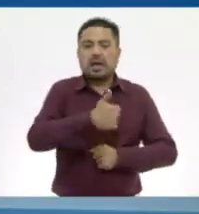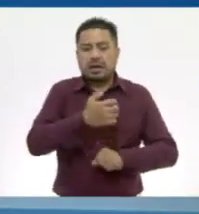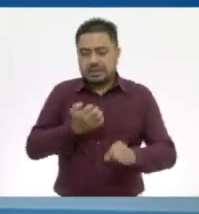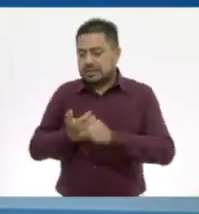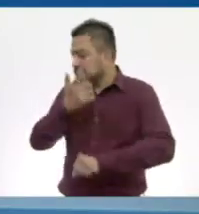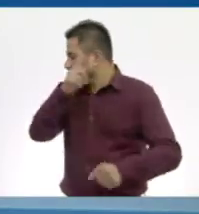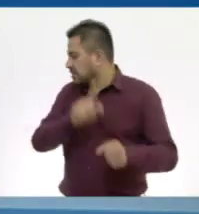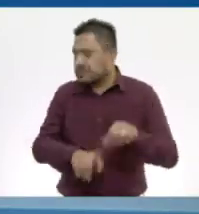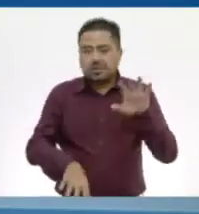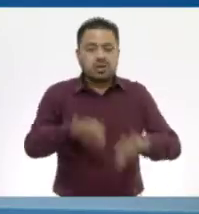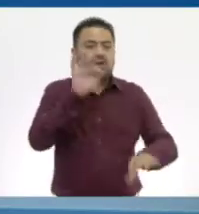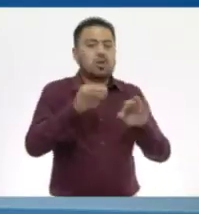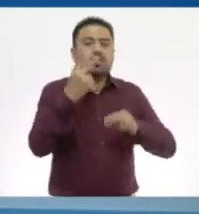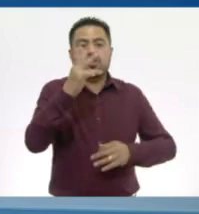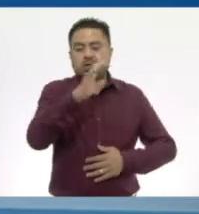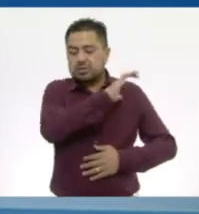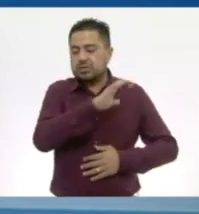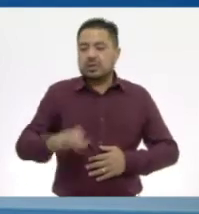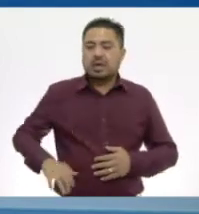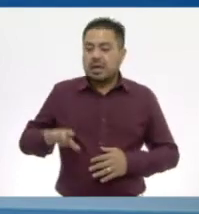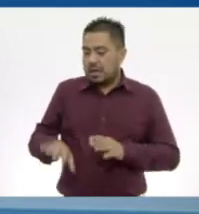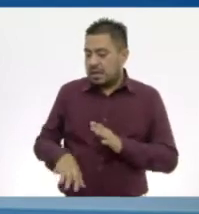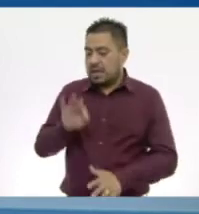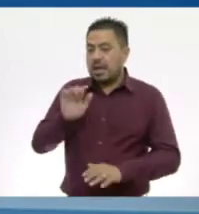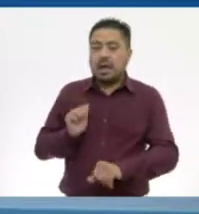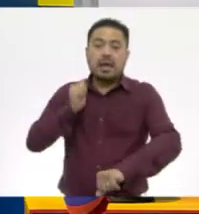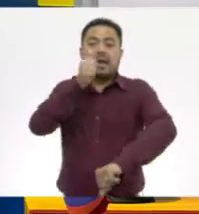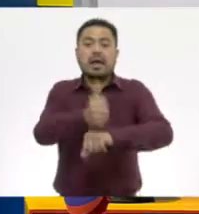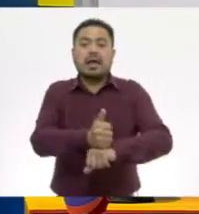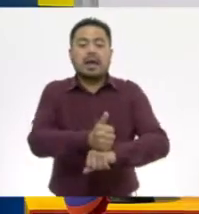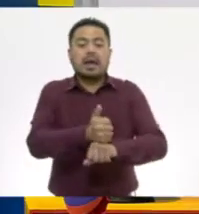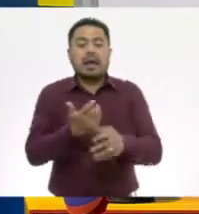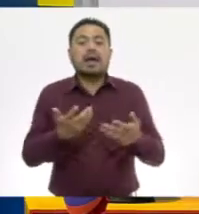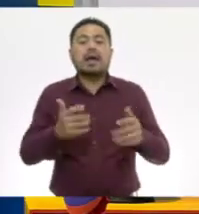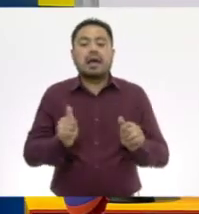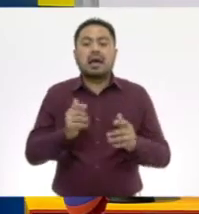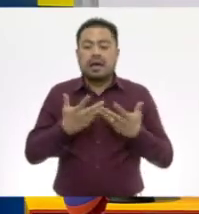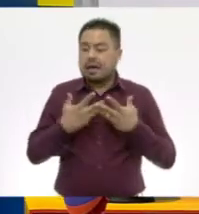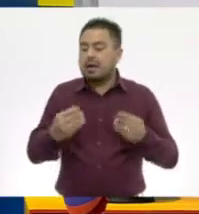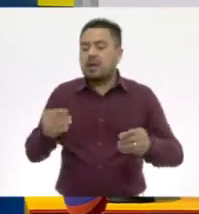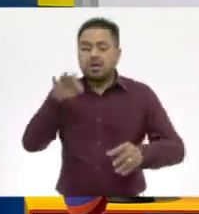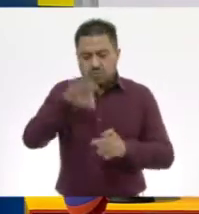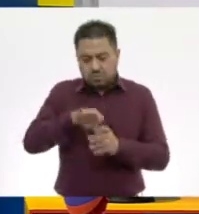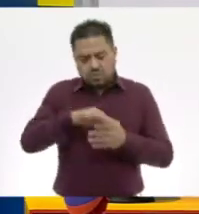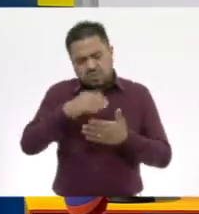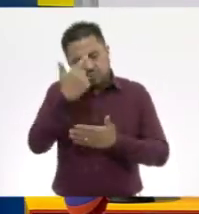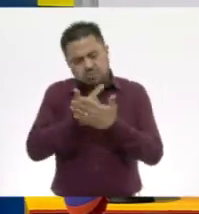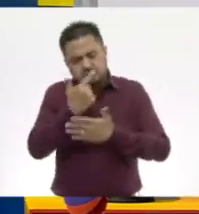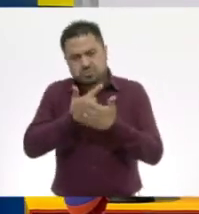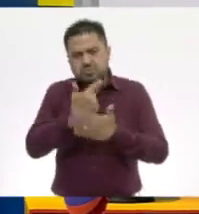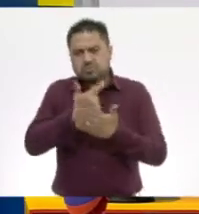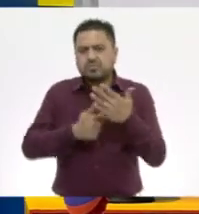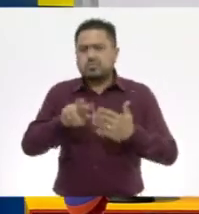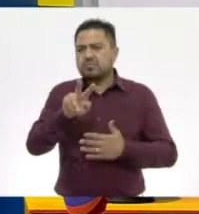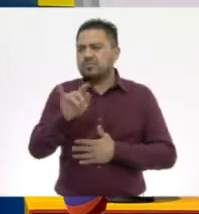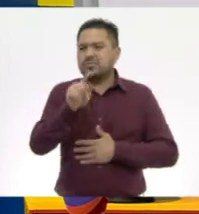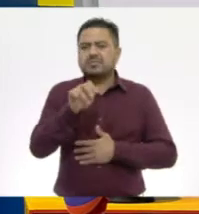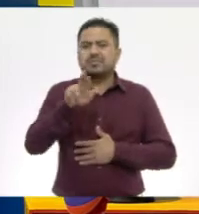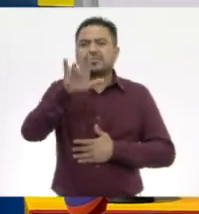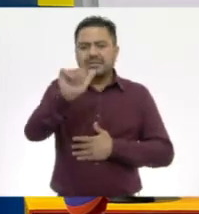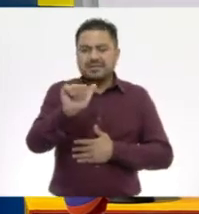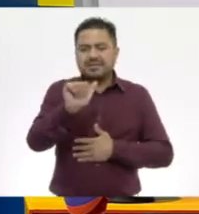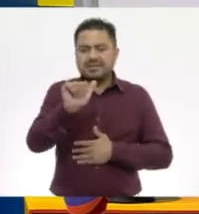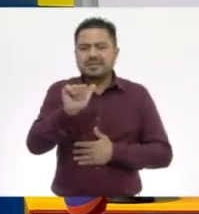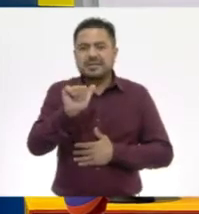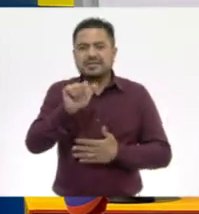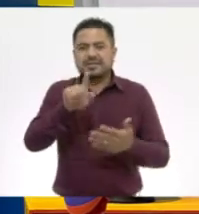estatal nombró a 2 candidatos y una vez que las postulaciones se contaron los votos, Victoria fue el presidente electo